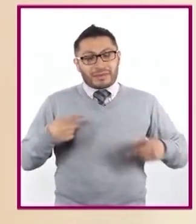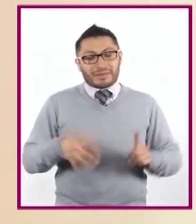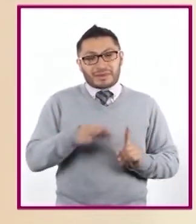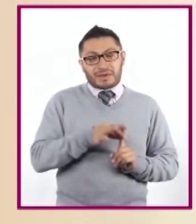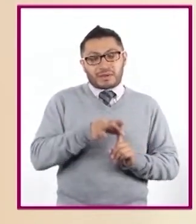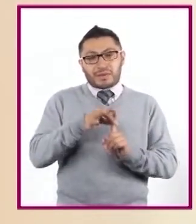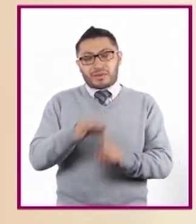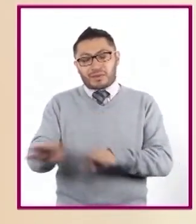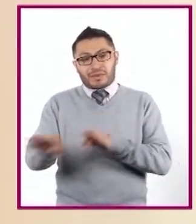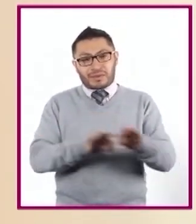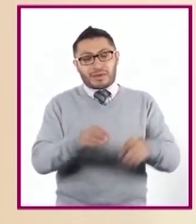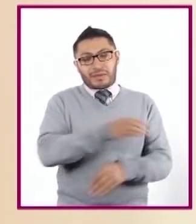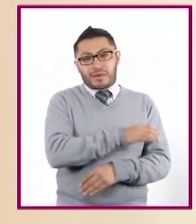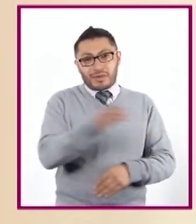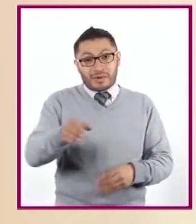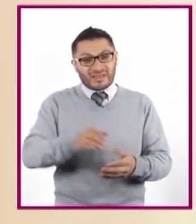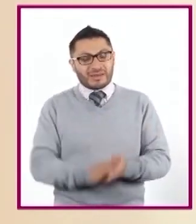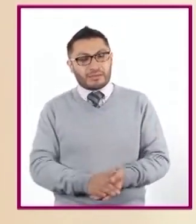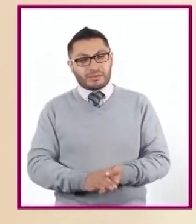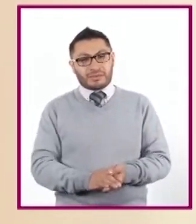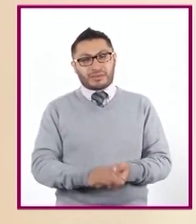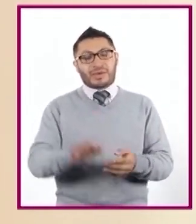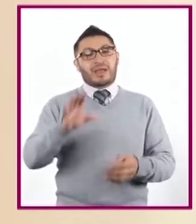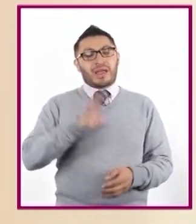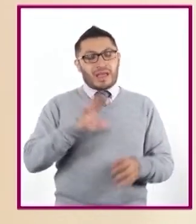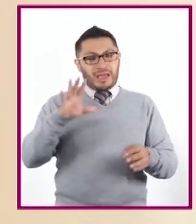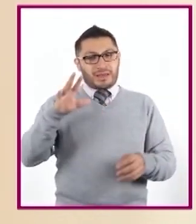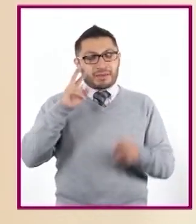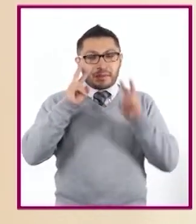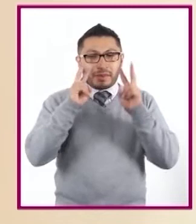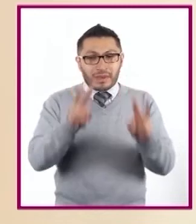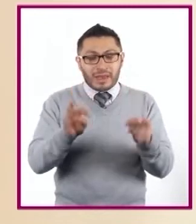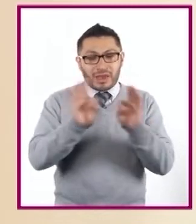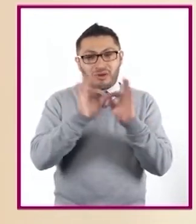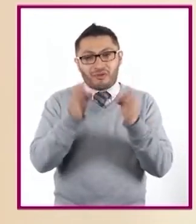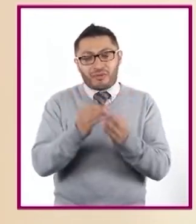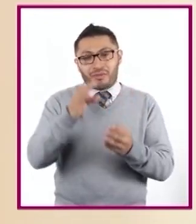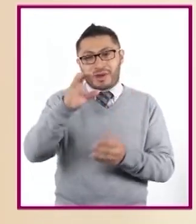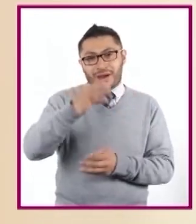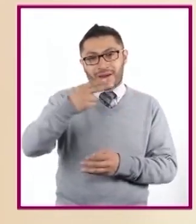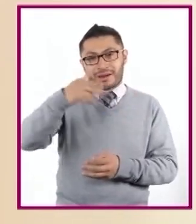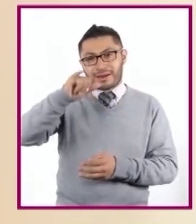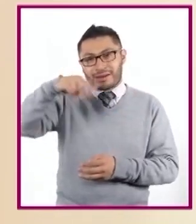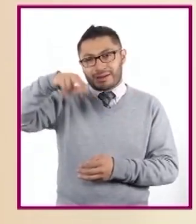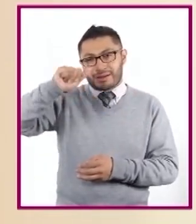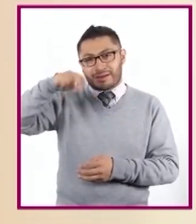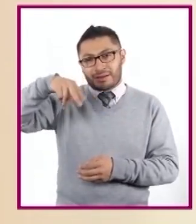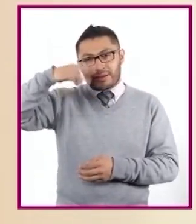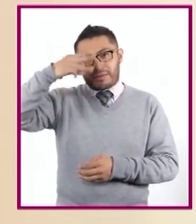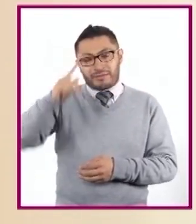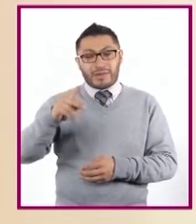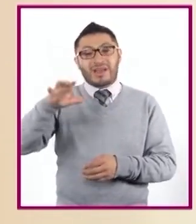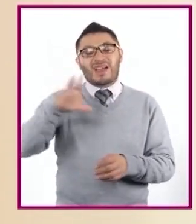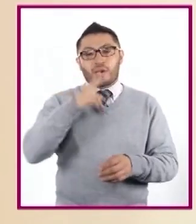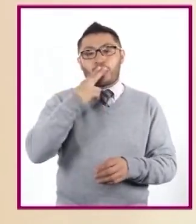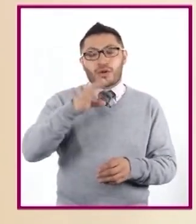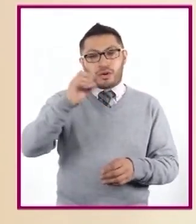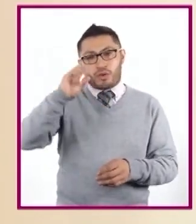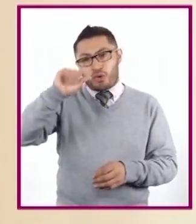de los maceguales. Se aprecia la técnica de cultivo conocida como chinampa y el uso del bastón plantador llamado